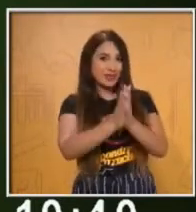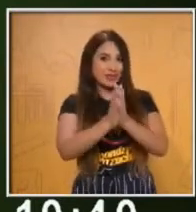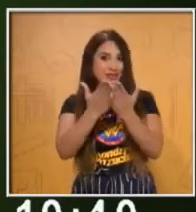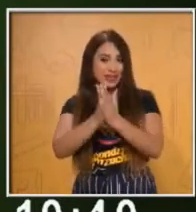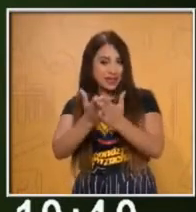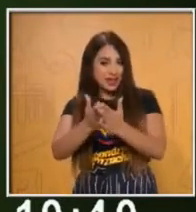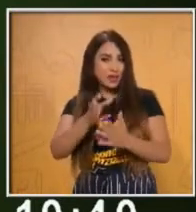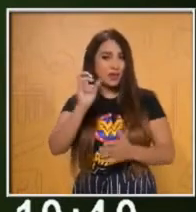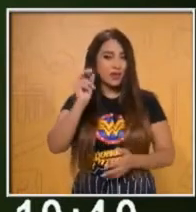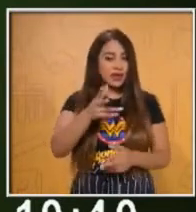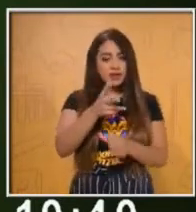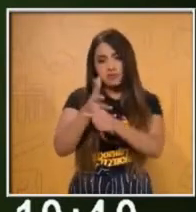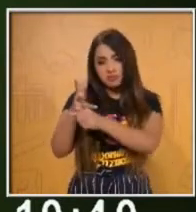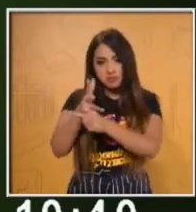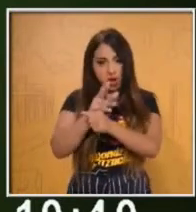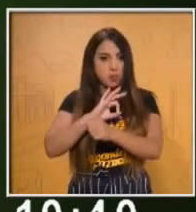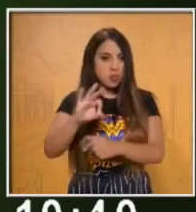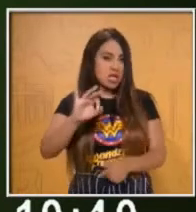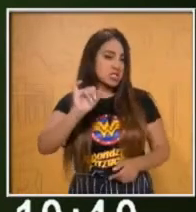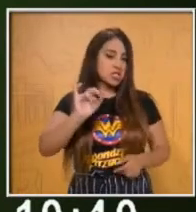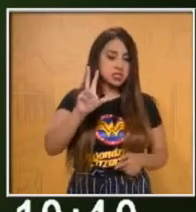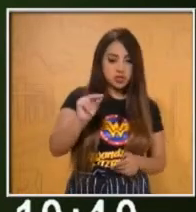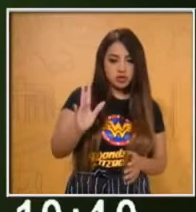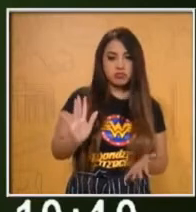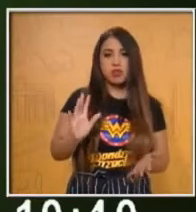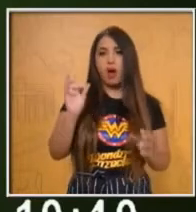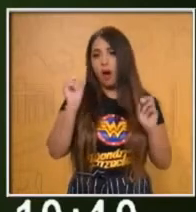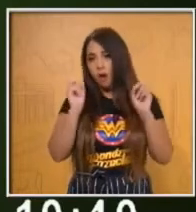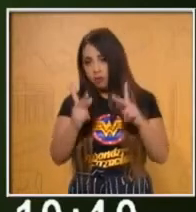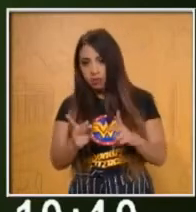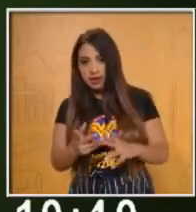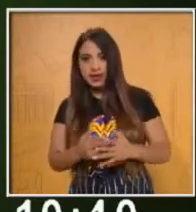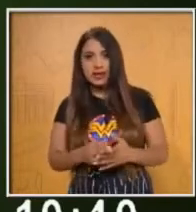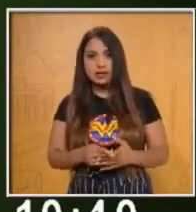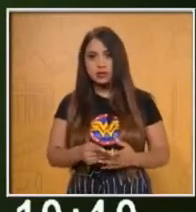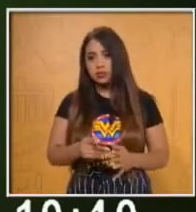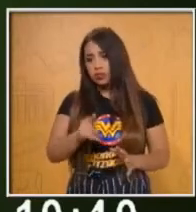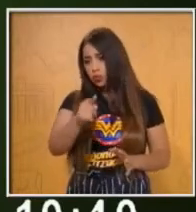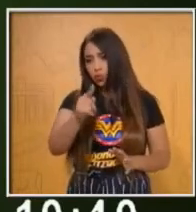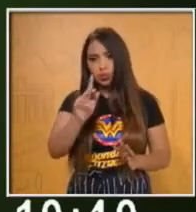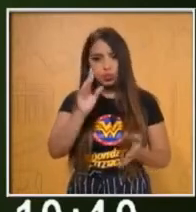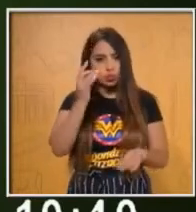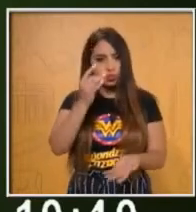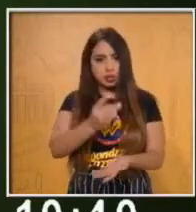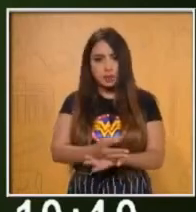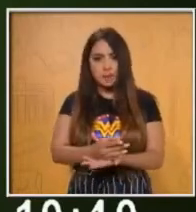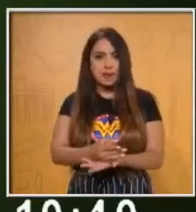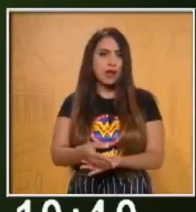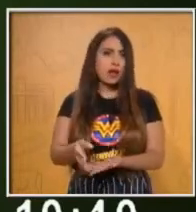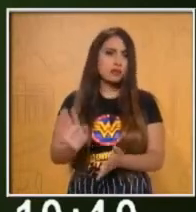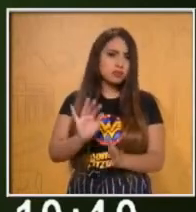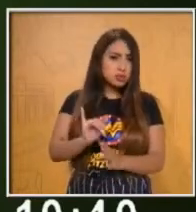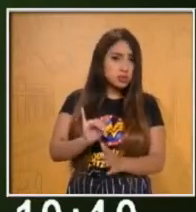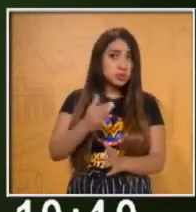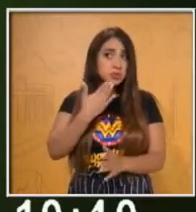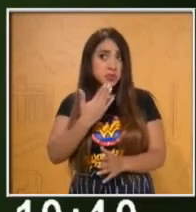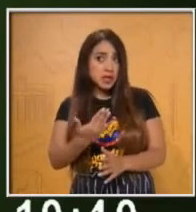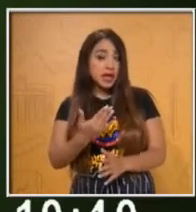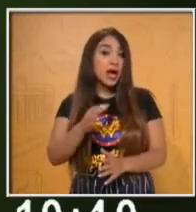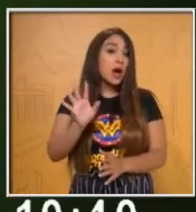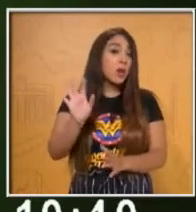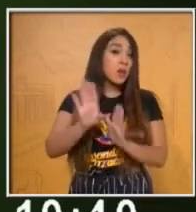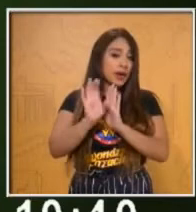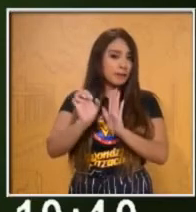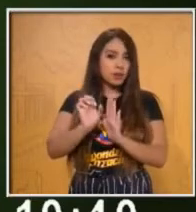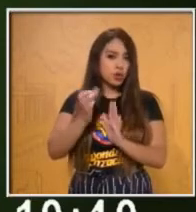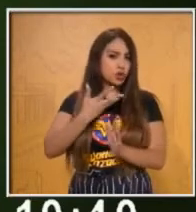grabado o no. Por eso te hice ese comentario. No es 100% necesario que te grabes, con que alguien te escuche y te diga si lo hiciste bien o no.